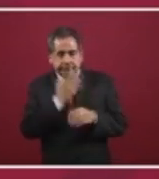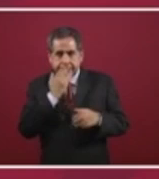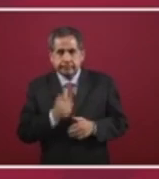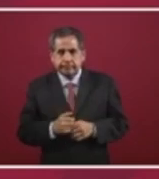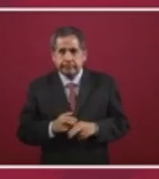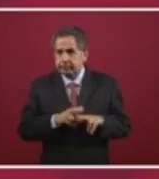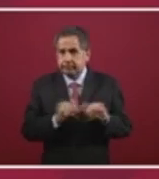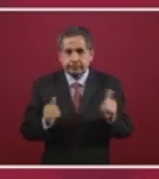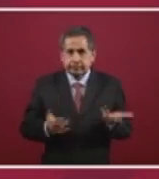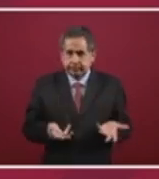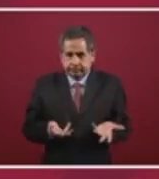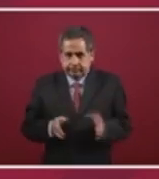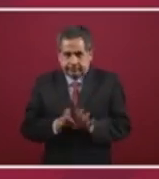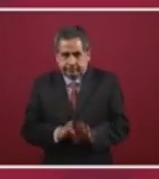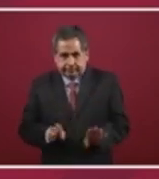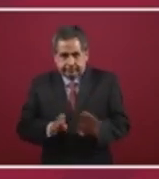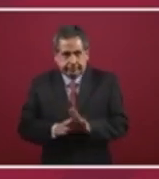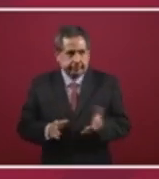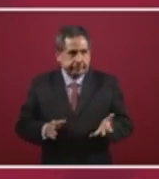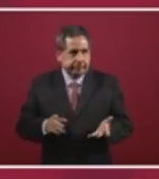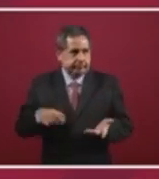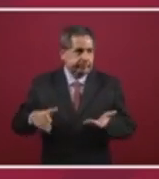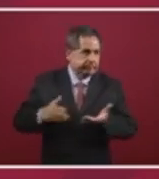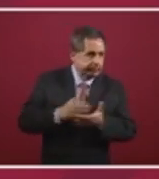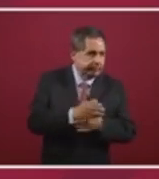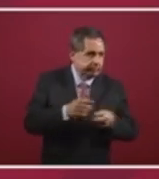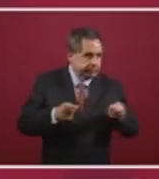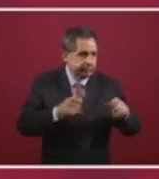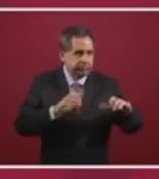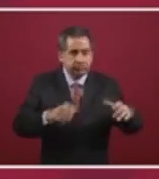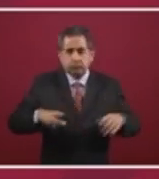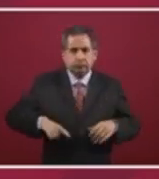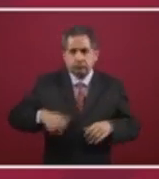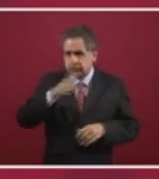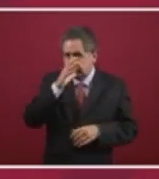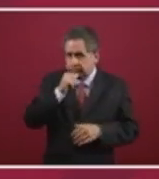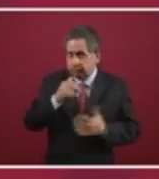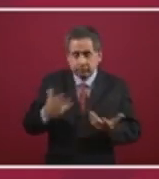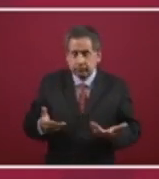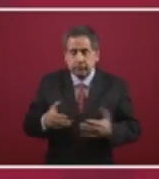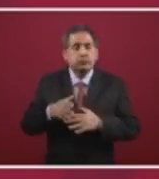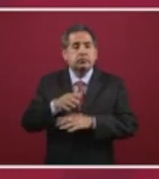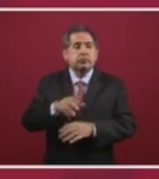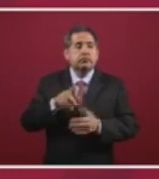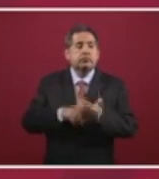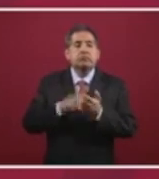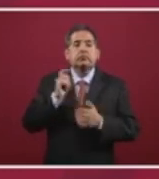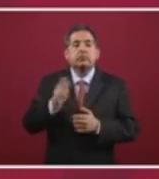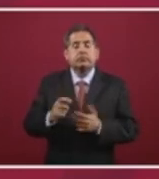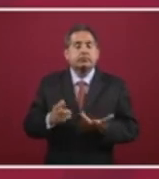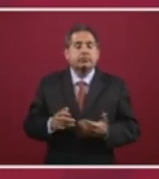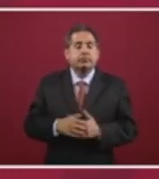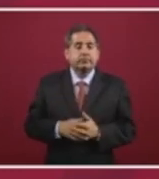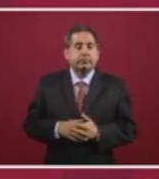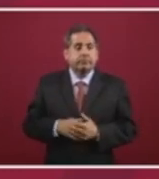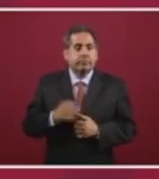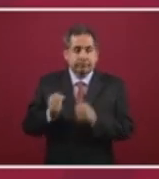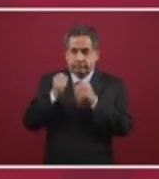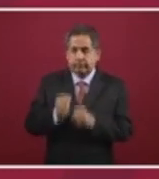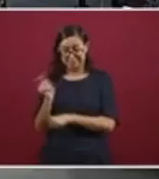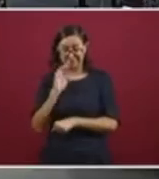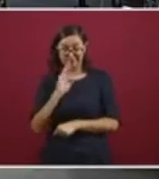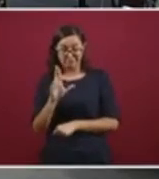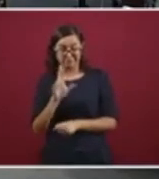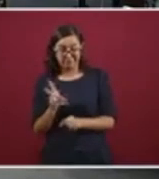nula la actuación del Estado en materia de seguridad